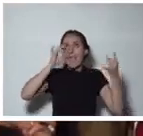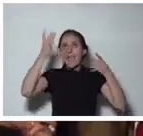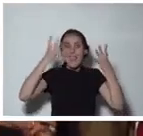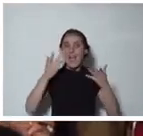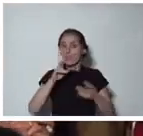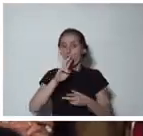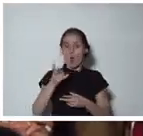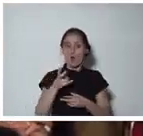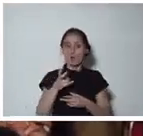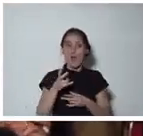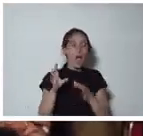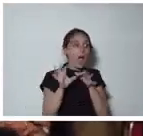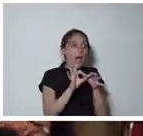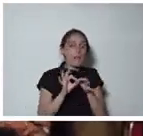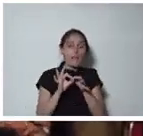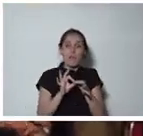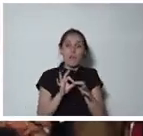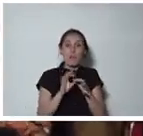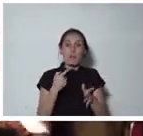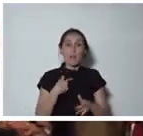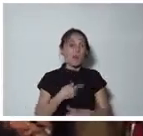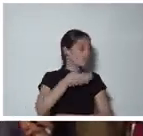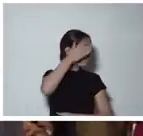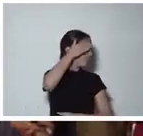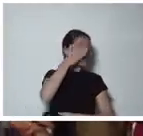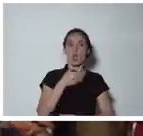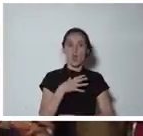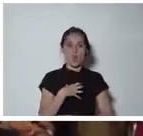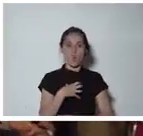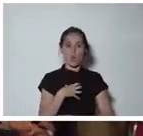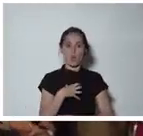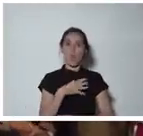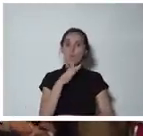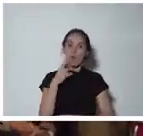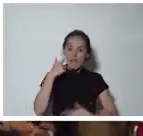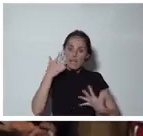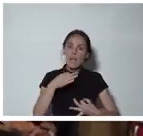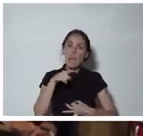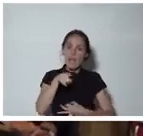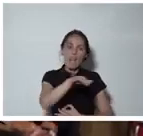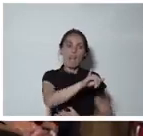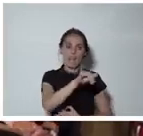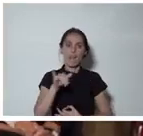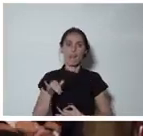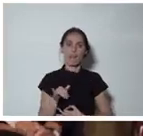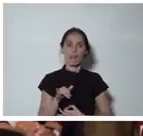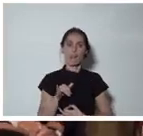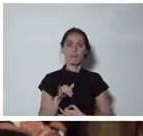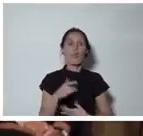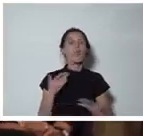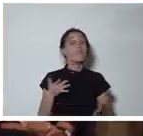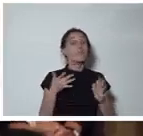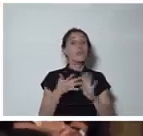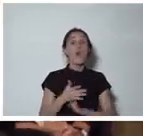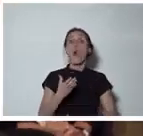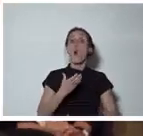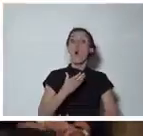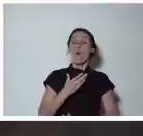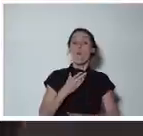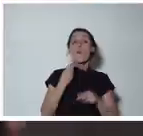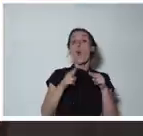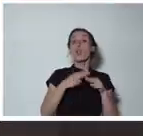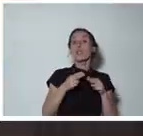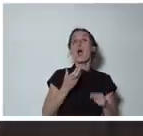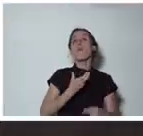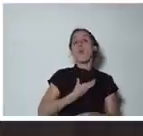pero lo que no podemos es mirar hacia otro lado porque está pasando ahí y no queremos mirar hacia otro lado Yo siempre digo que el municipalismo es la política más bonita sin